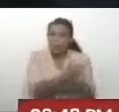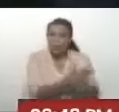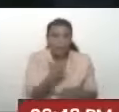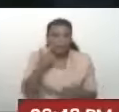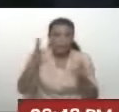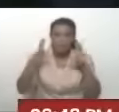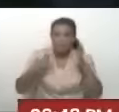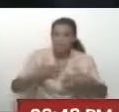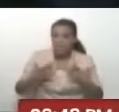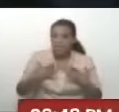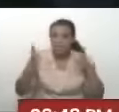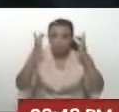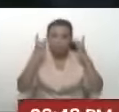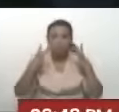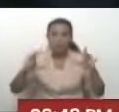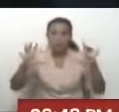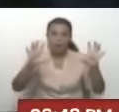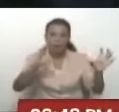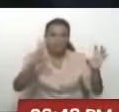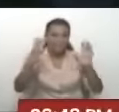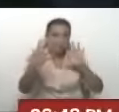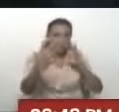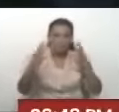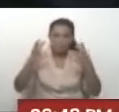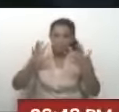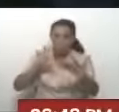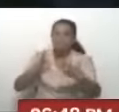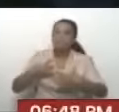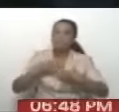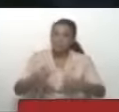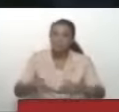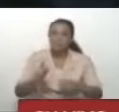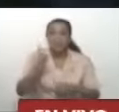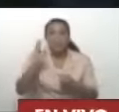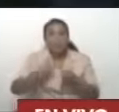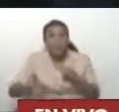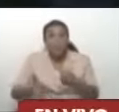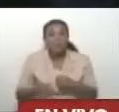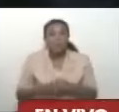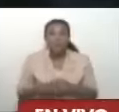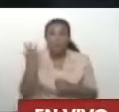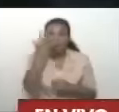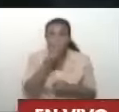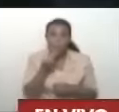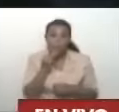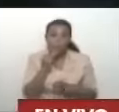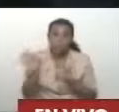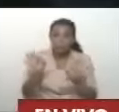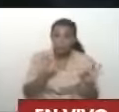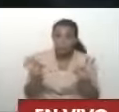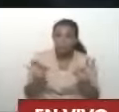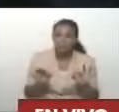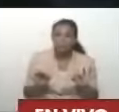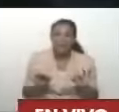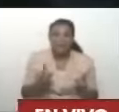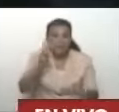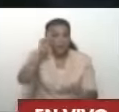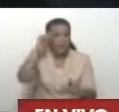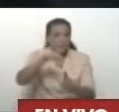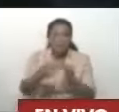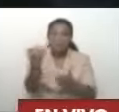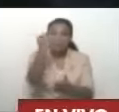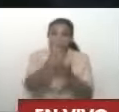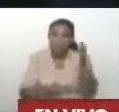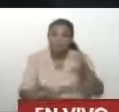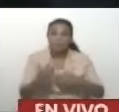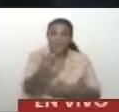vivan, disfruten, se dispersen de forma, por supuesto, sana. Y por último, tenemos los Juventours, que la gran meta es la inscripción